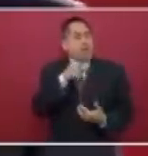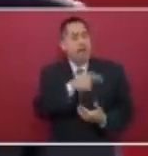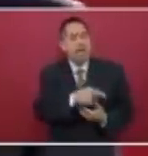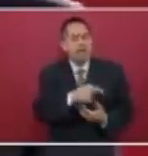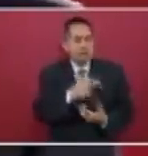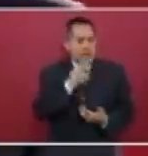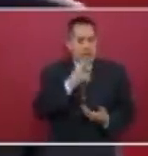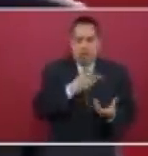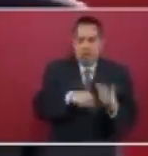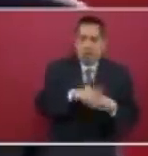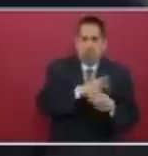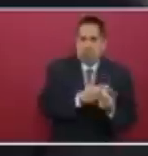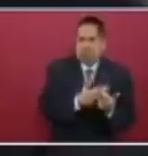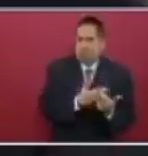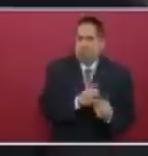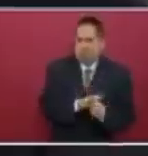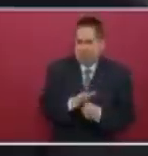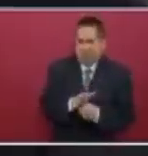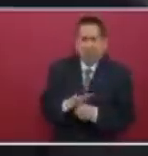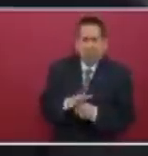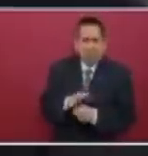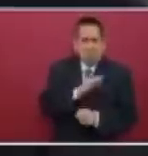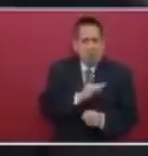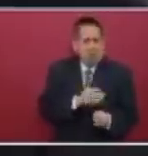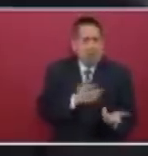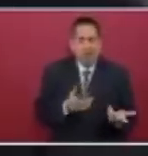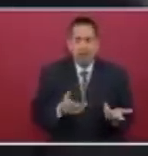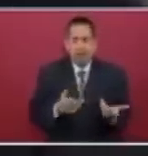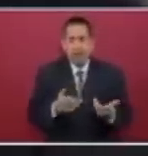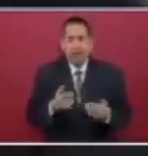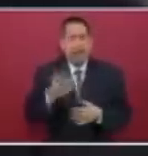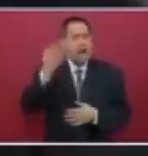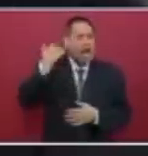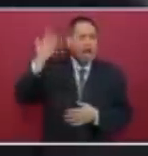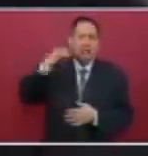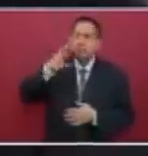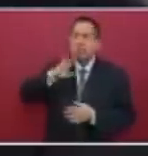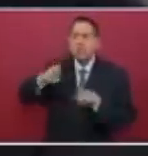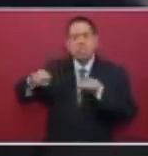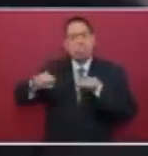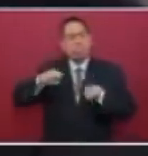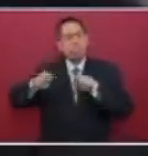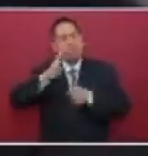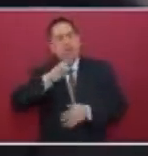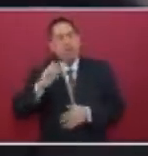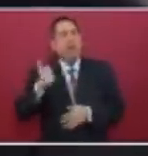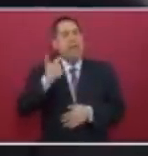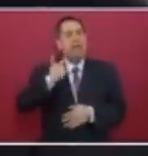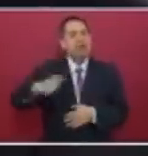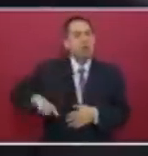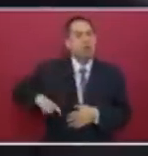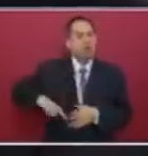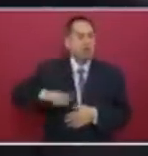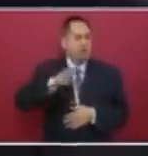productiva que por malos manejos en las pasadas administraciones